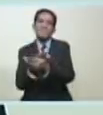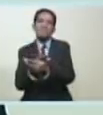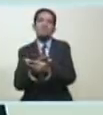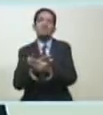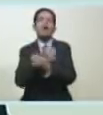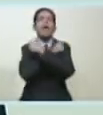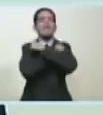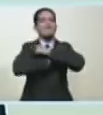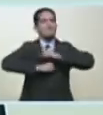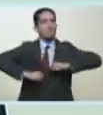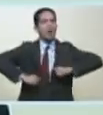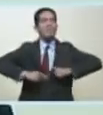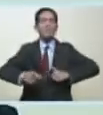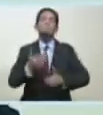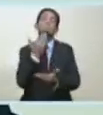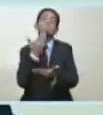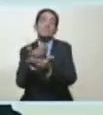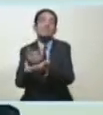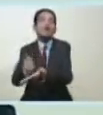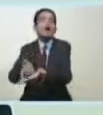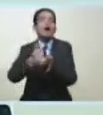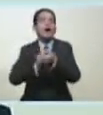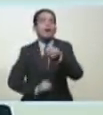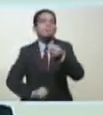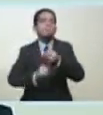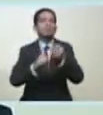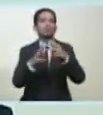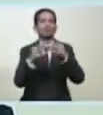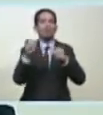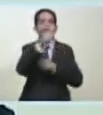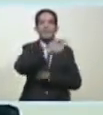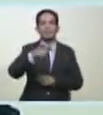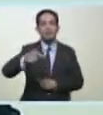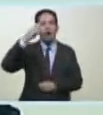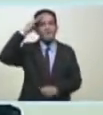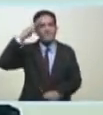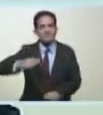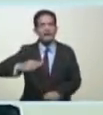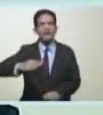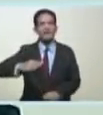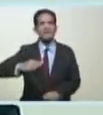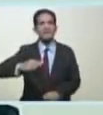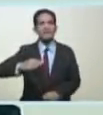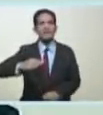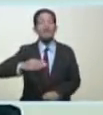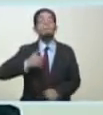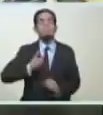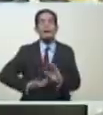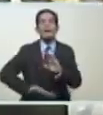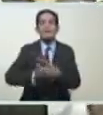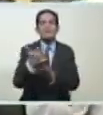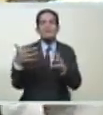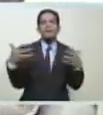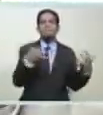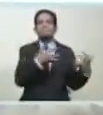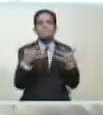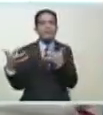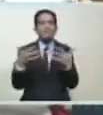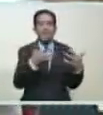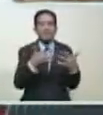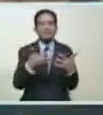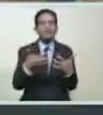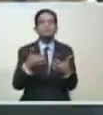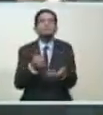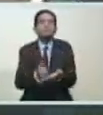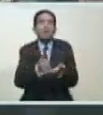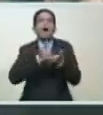Bolivariana. Pido apoyo a todos los oficiales, a mi mando, para ir a una gran batalla por la estabilidad